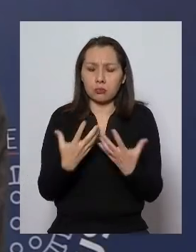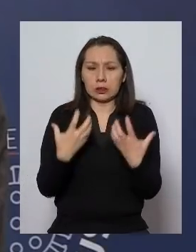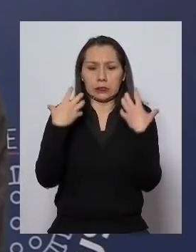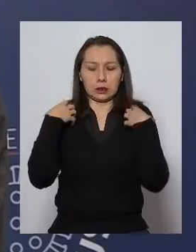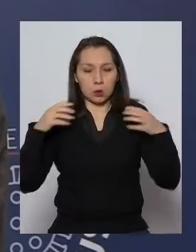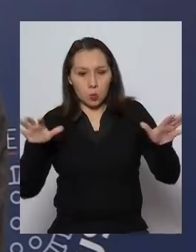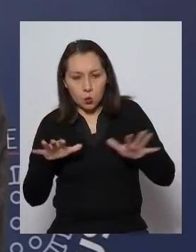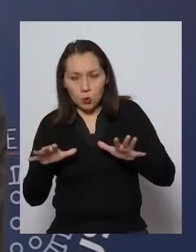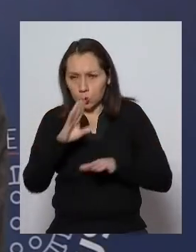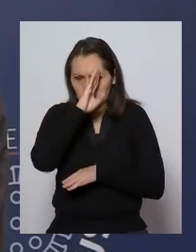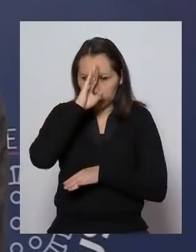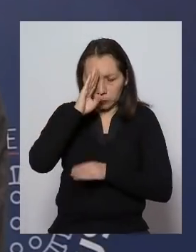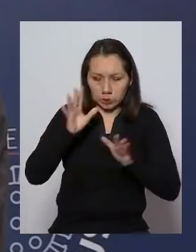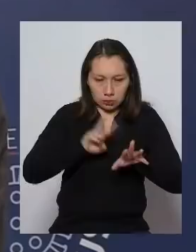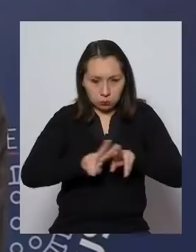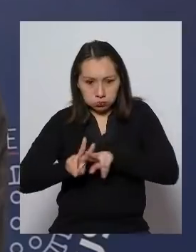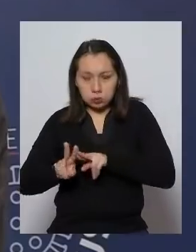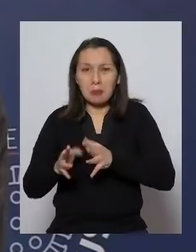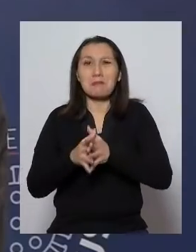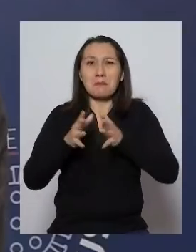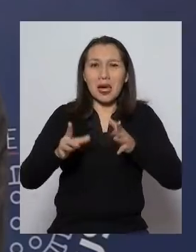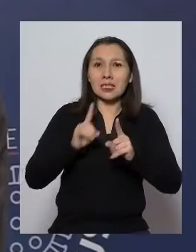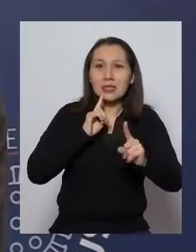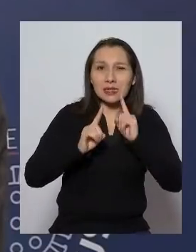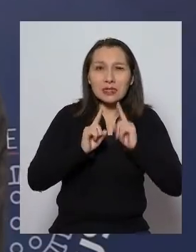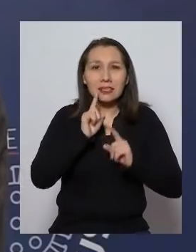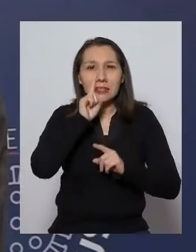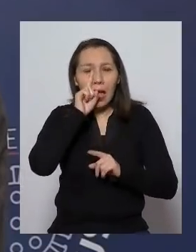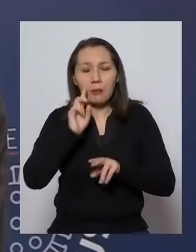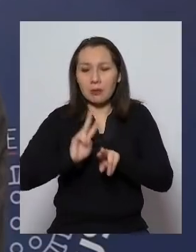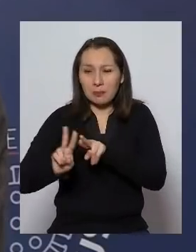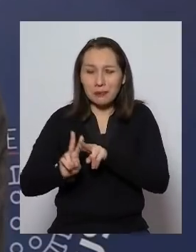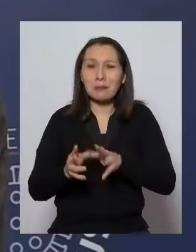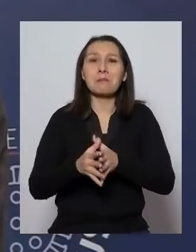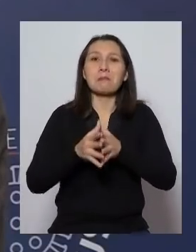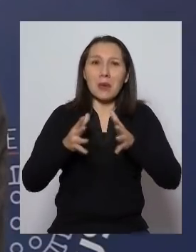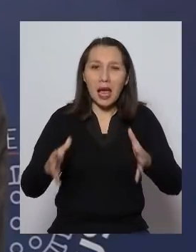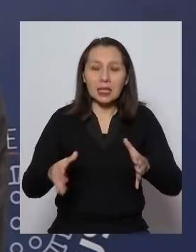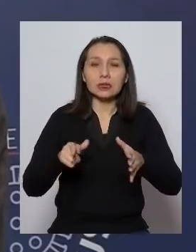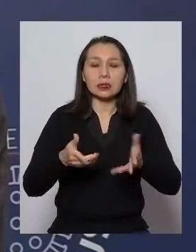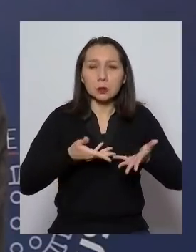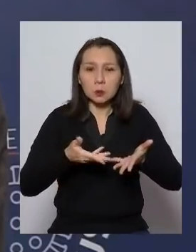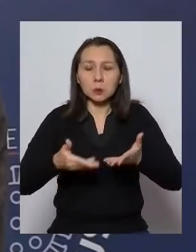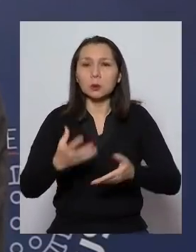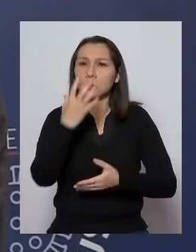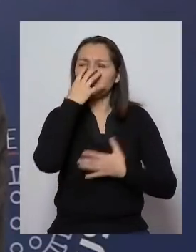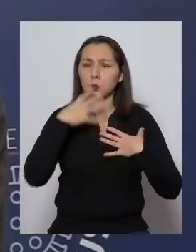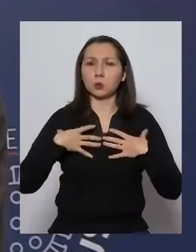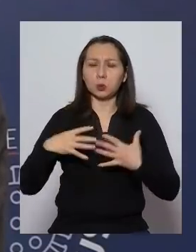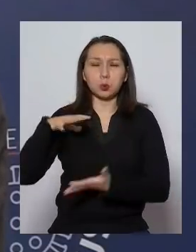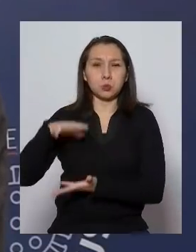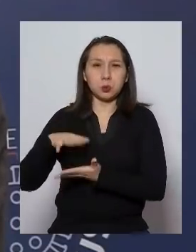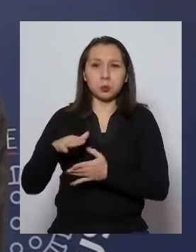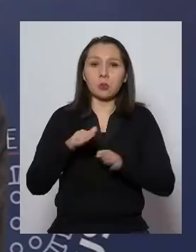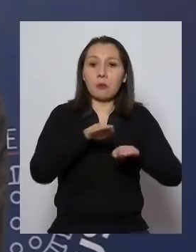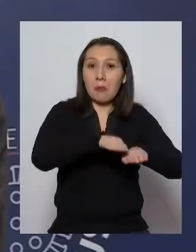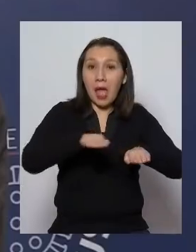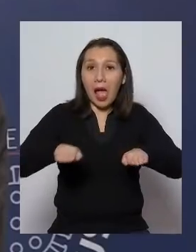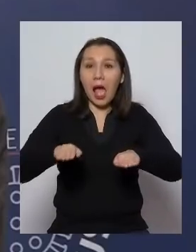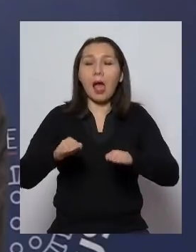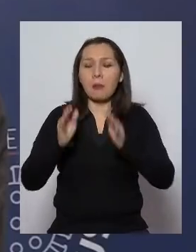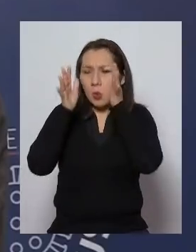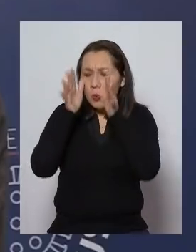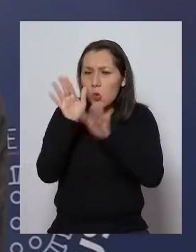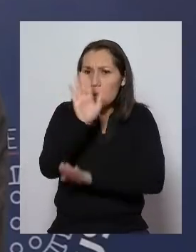ocupados aumentando el número de testeos, aumentando la cantidad de ventiladores mecánicos, de camas de